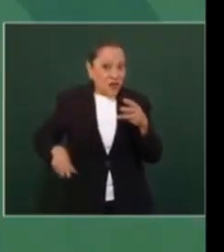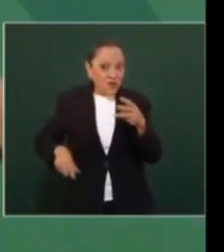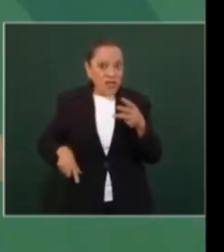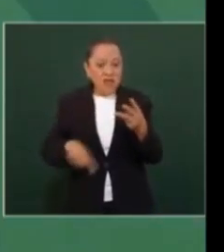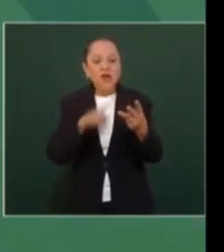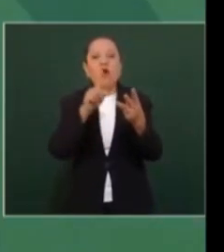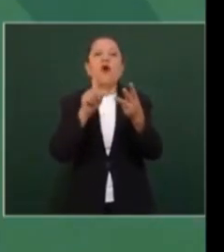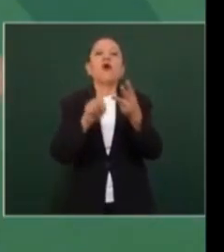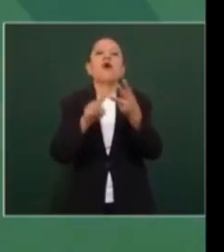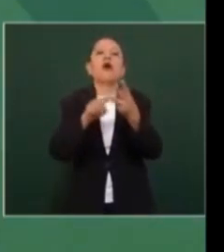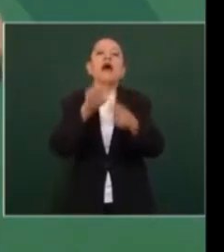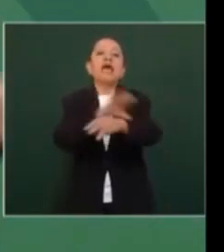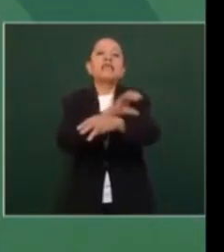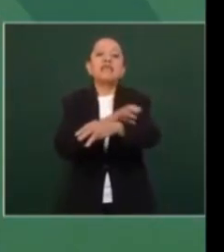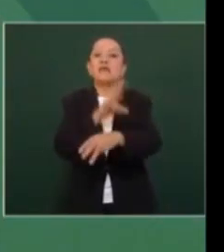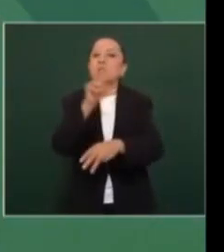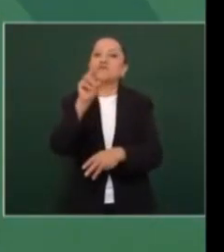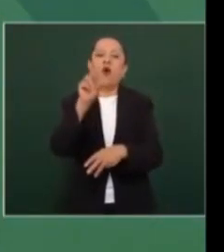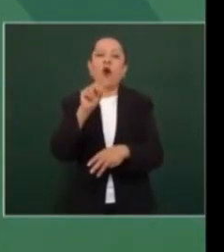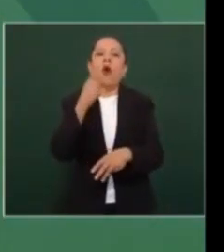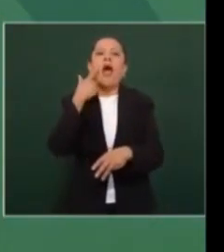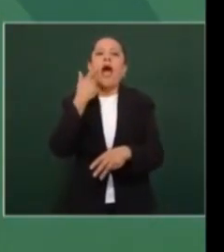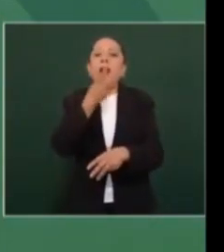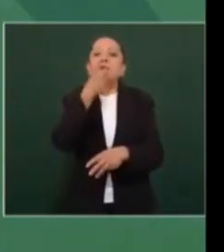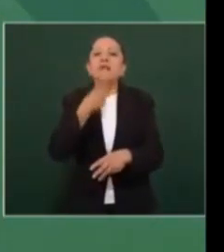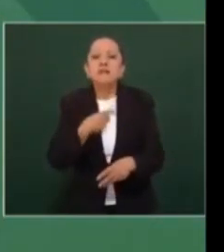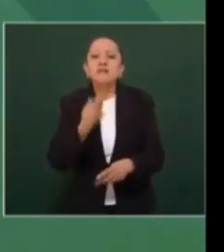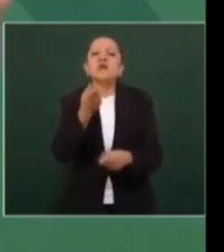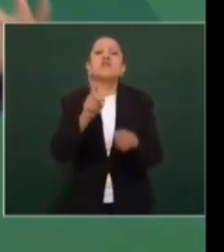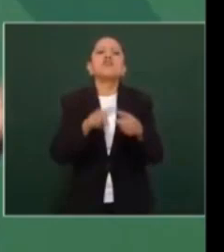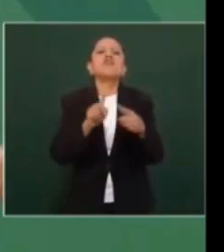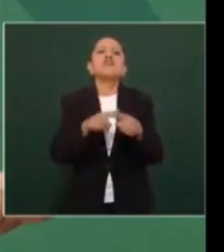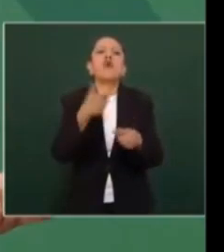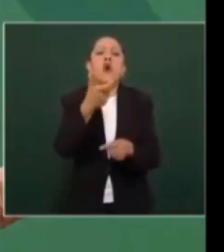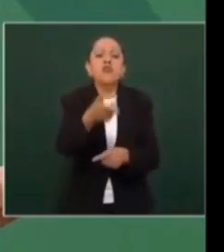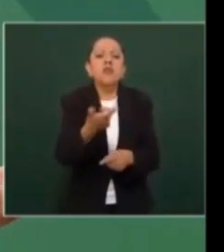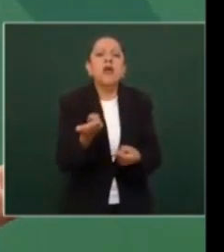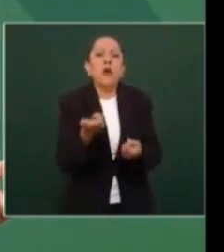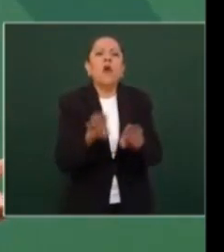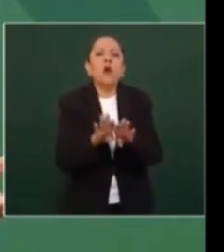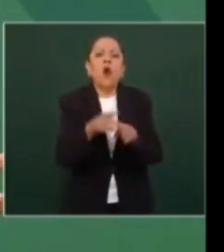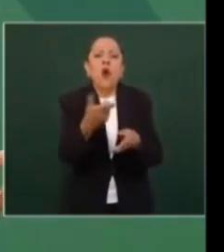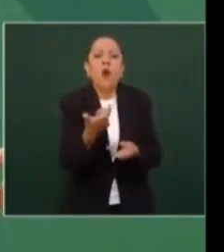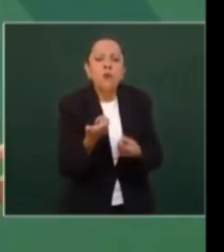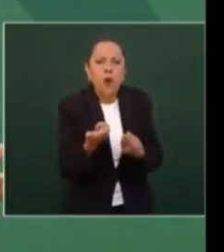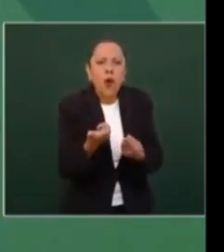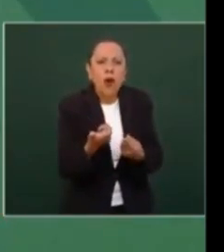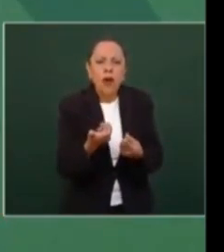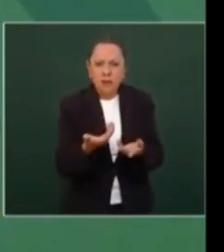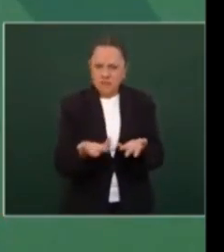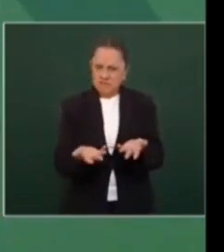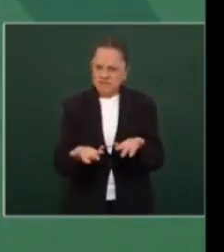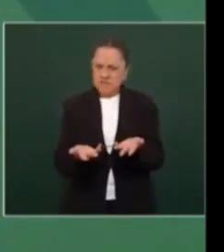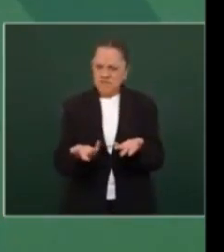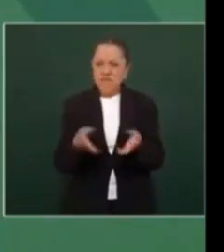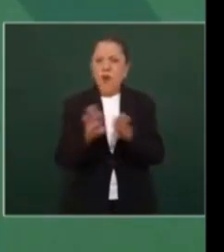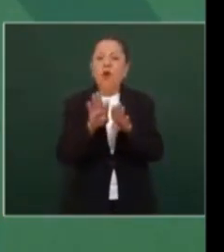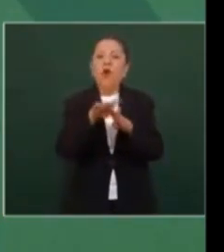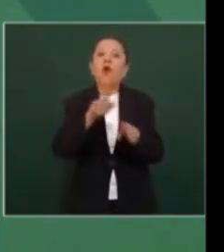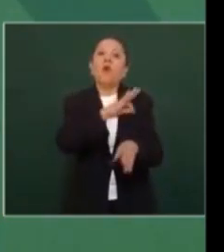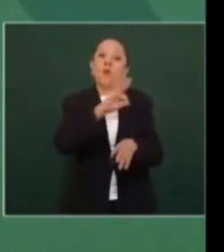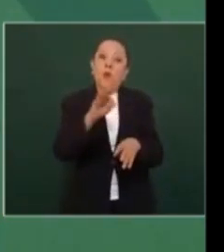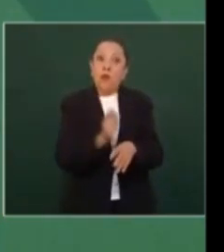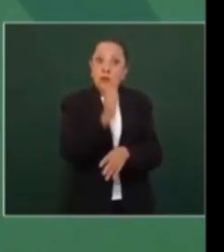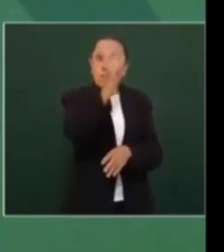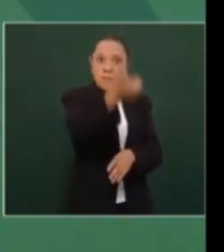Pedía más y más información, que si de dónde íbamos a agarrar el dinero para pagar la refinería,